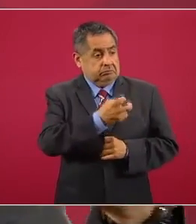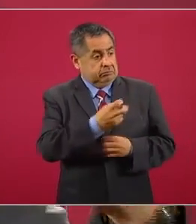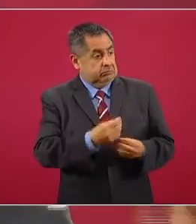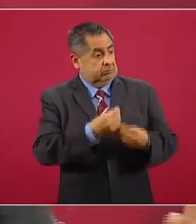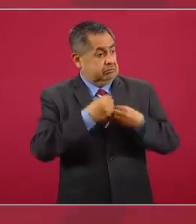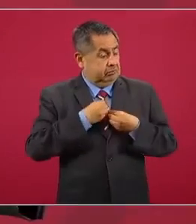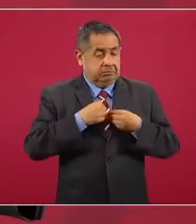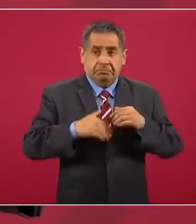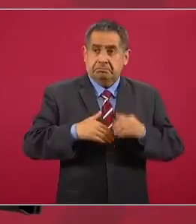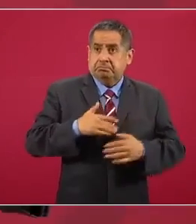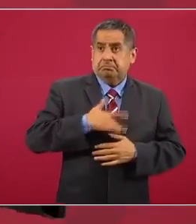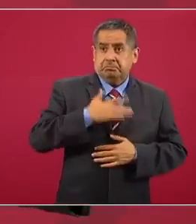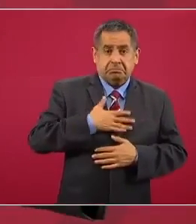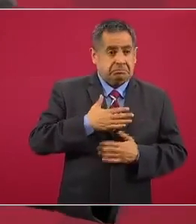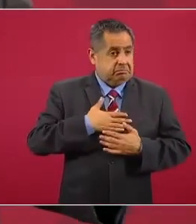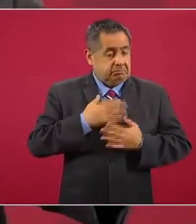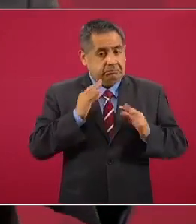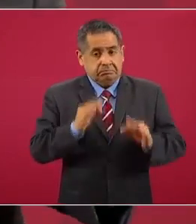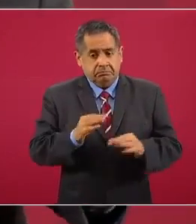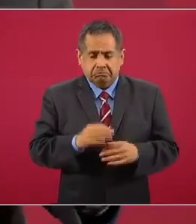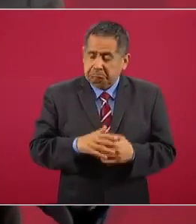es lo que le da